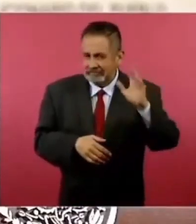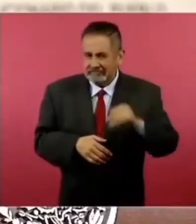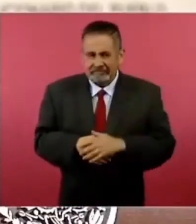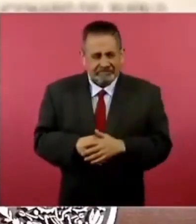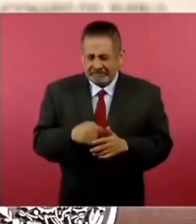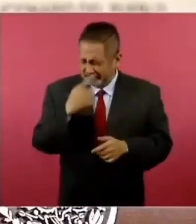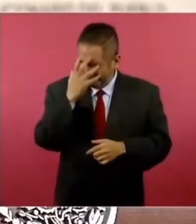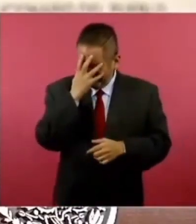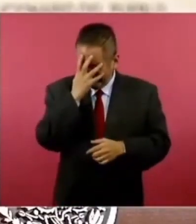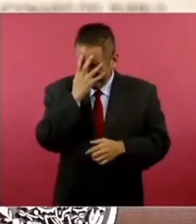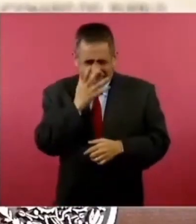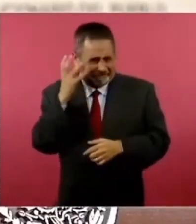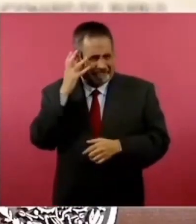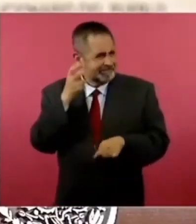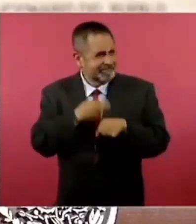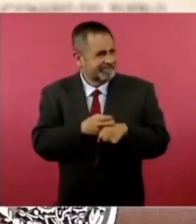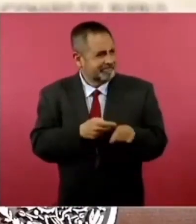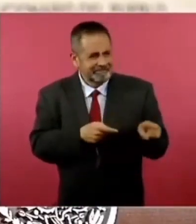cara dura.